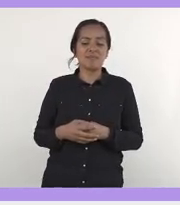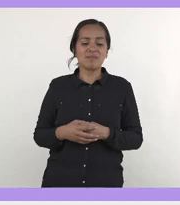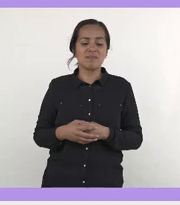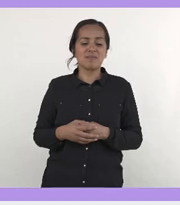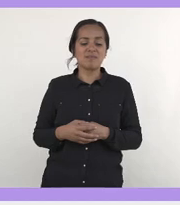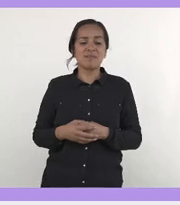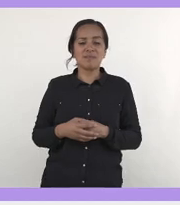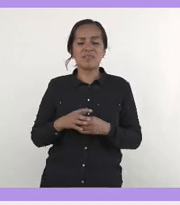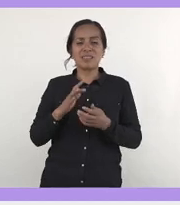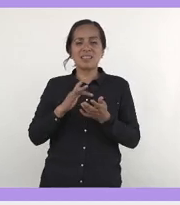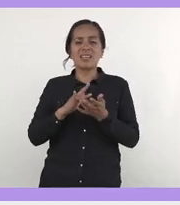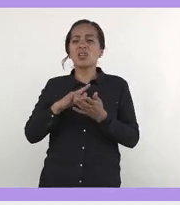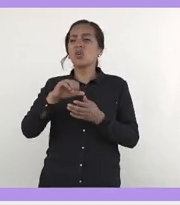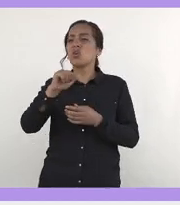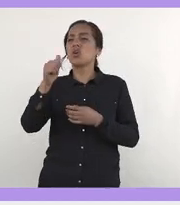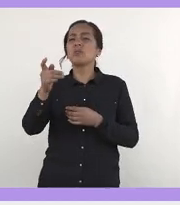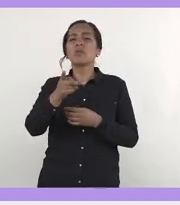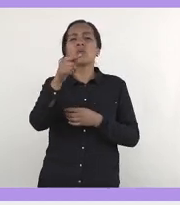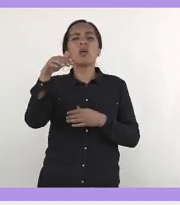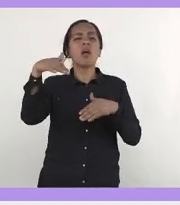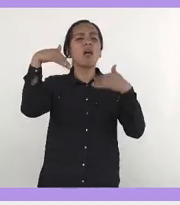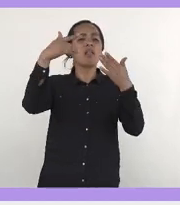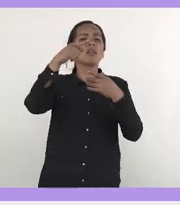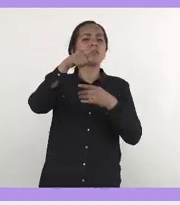alguna otra pregunta